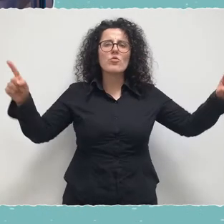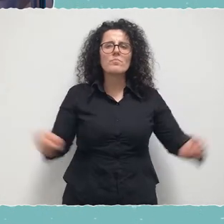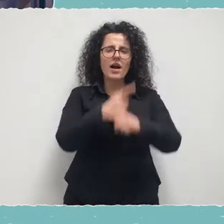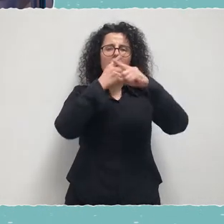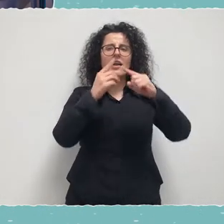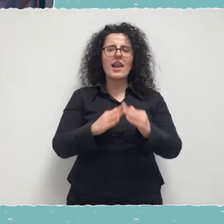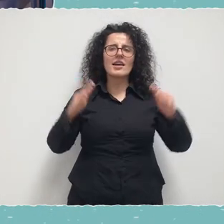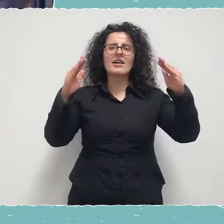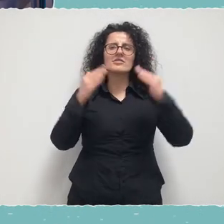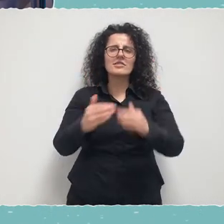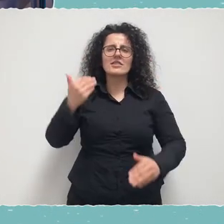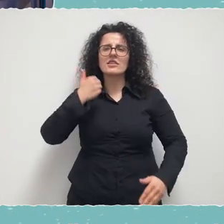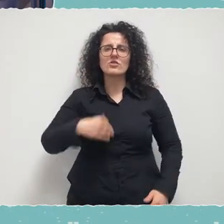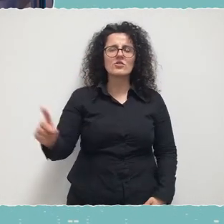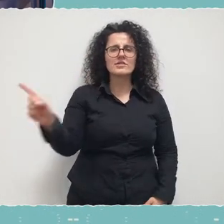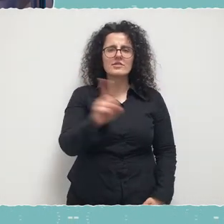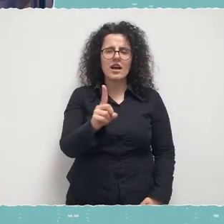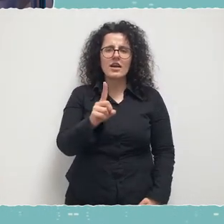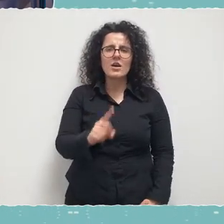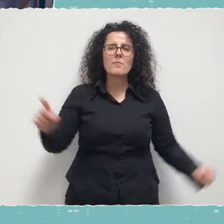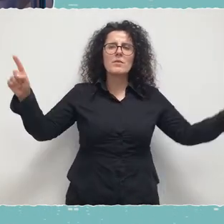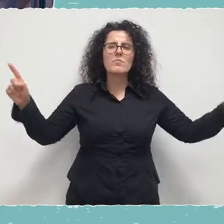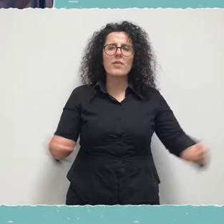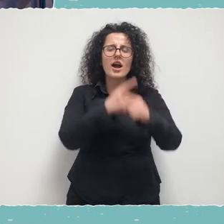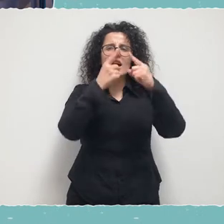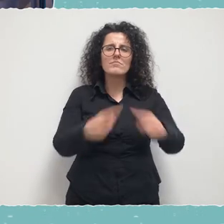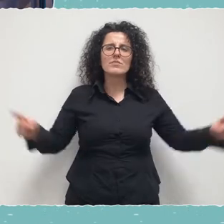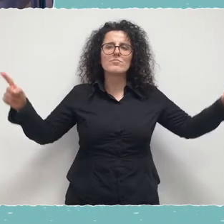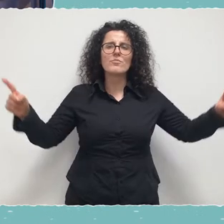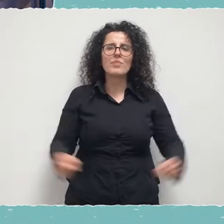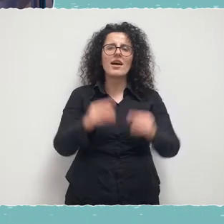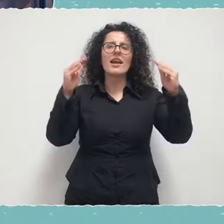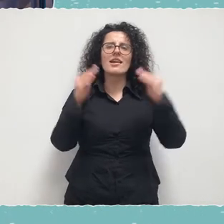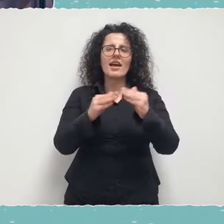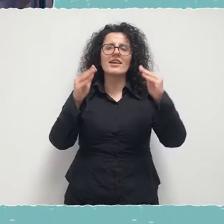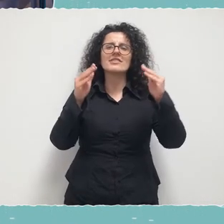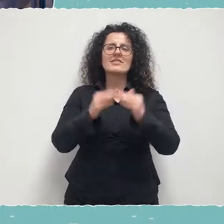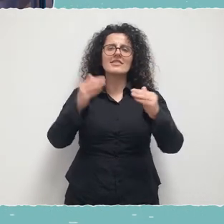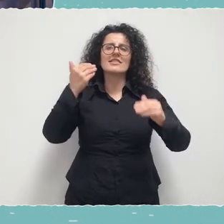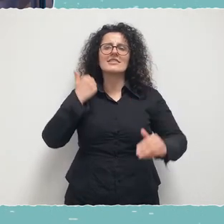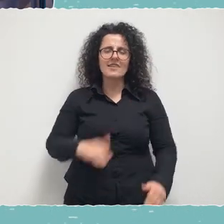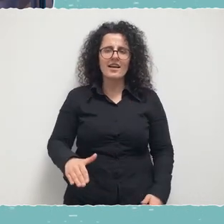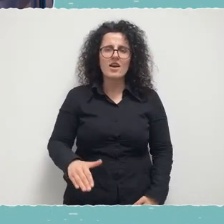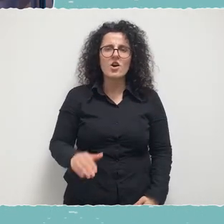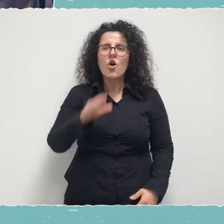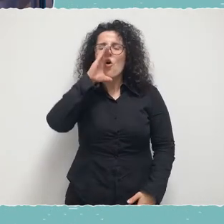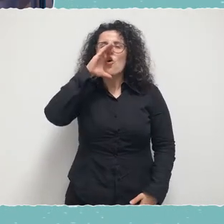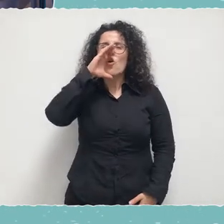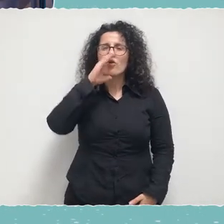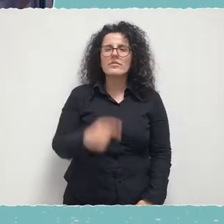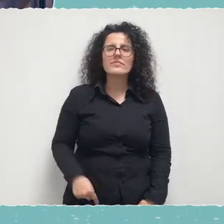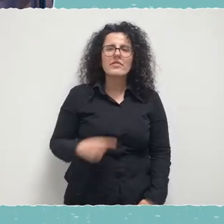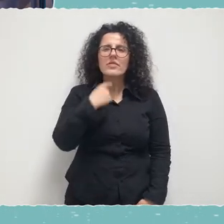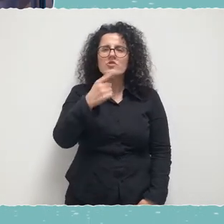Pim pum pam, pim pum pam, a casiña a casa está. Pim pum pam, a casiña